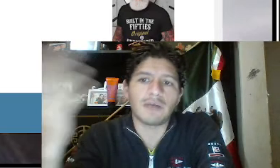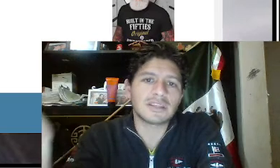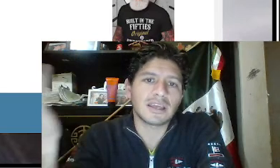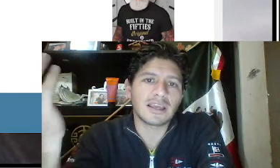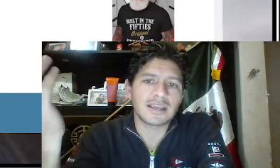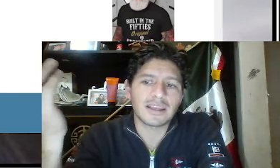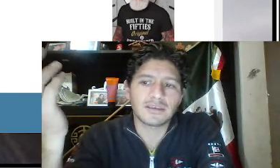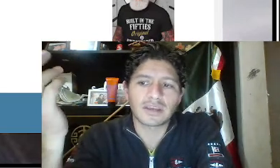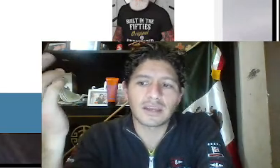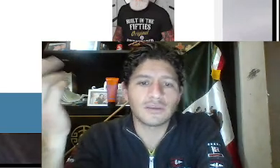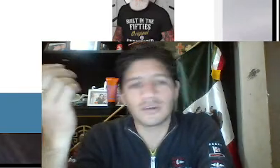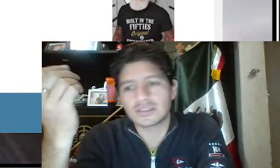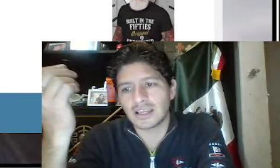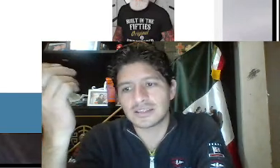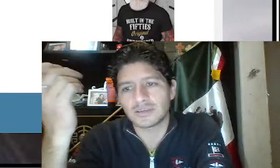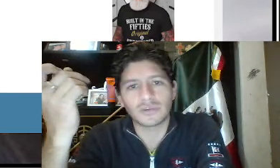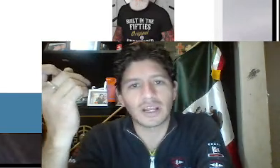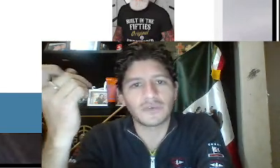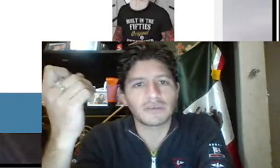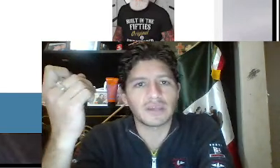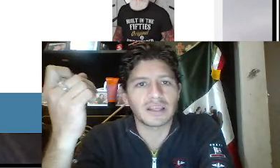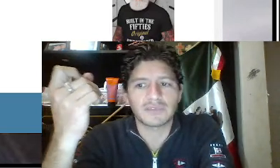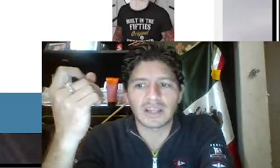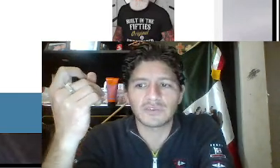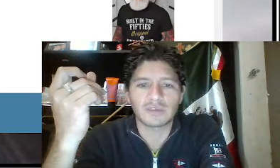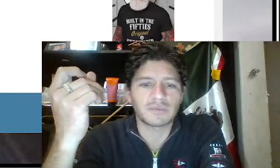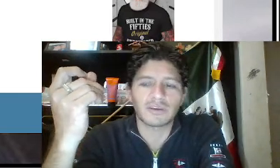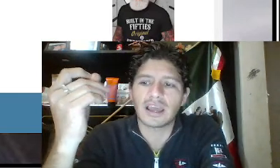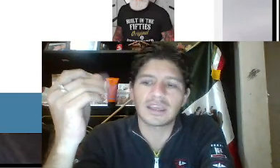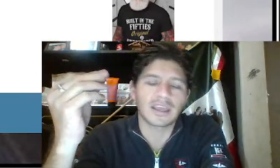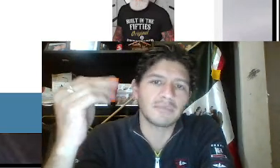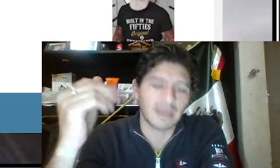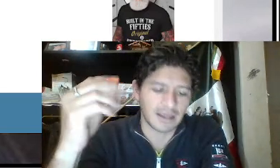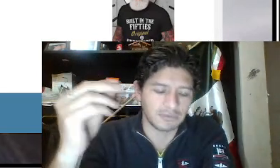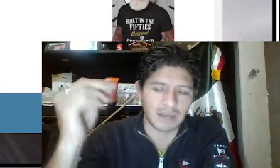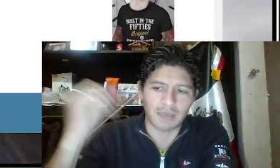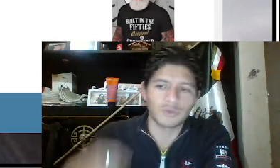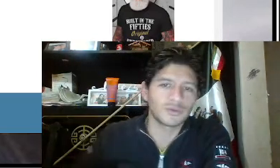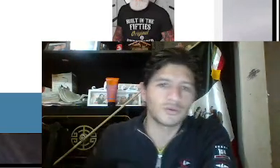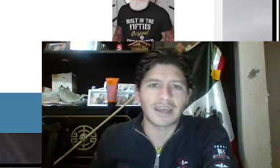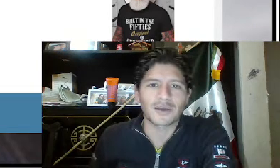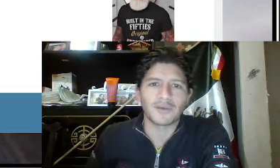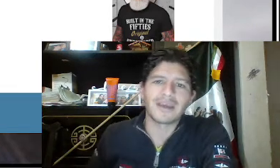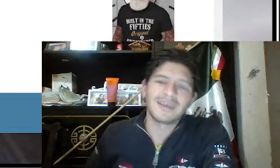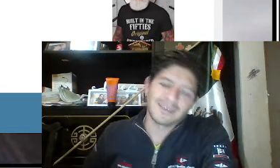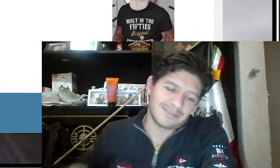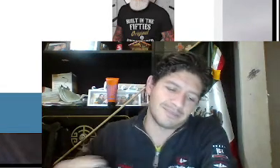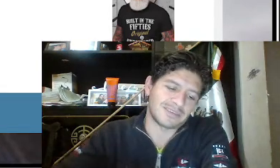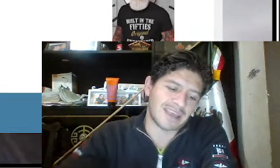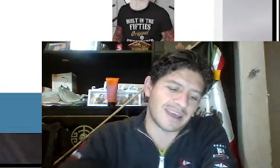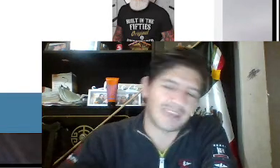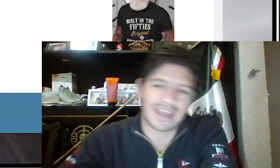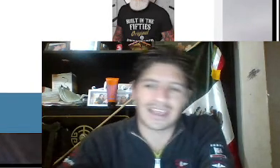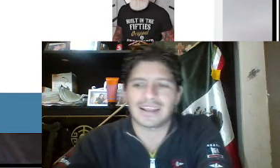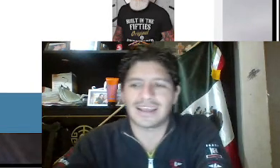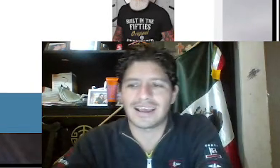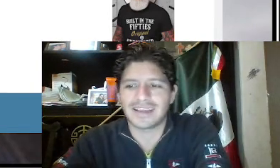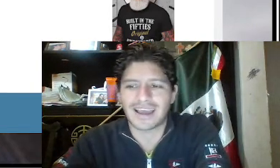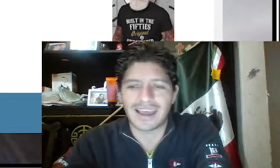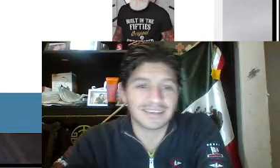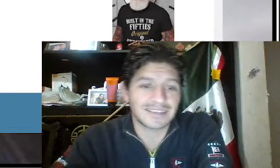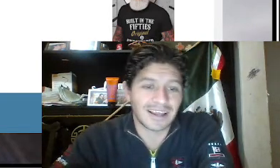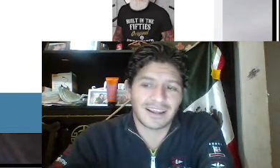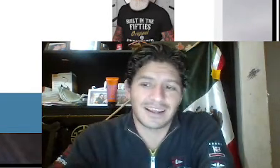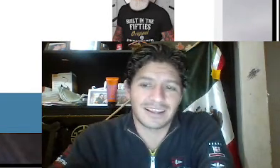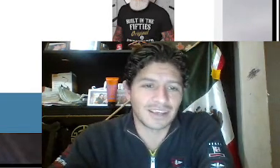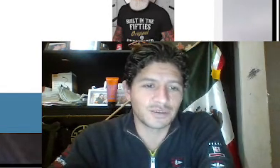firmas. Ahorita ya salen con que no, es que ya se juntó las firmas, pero ahora hay que cambiarle un punto y una coma. Pues ya,